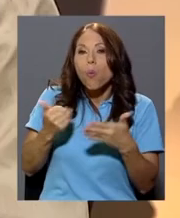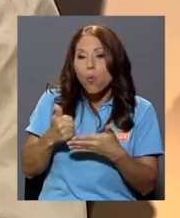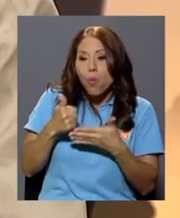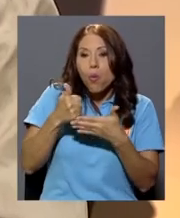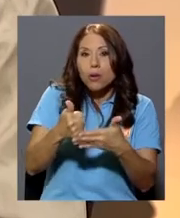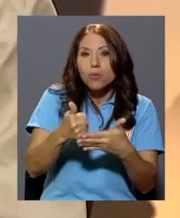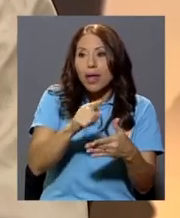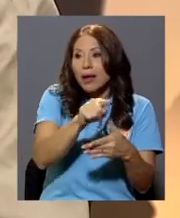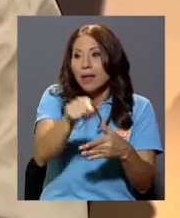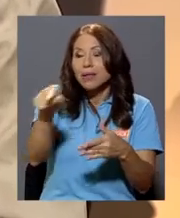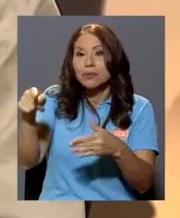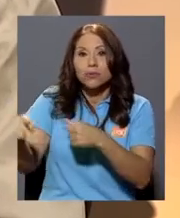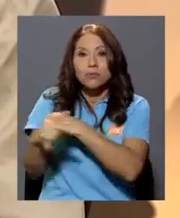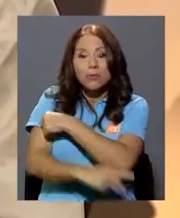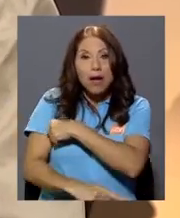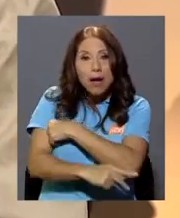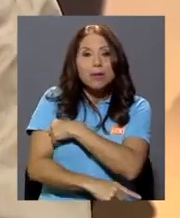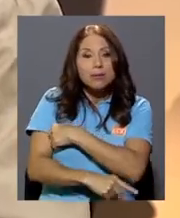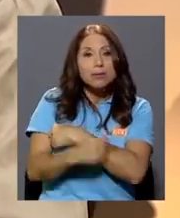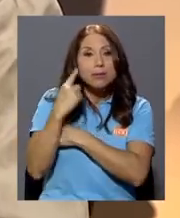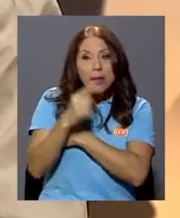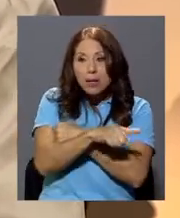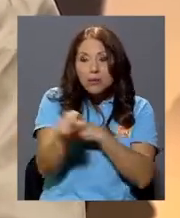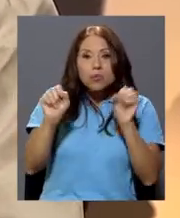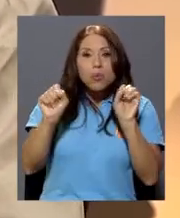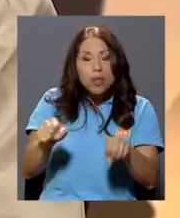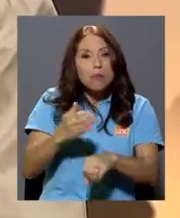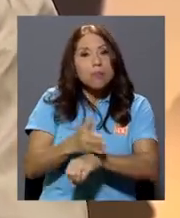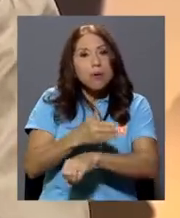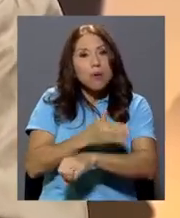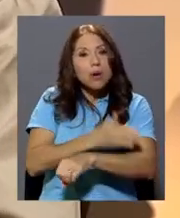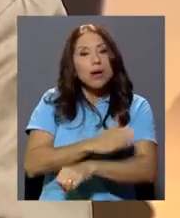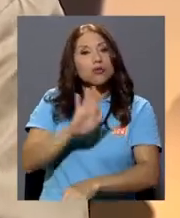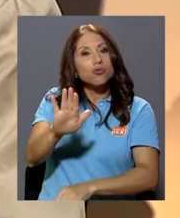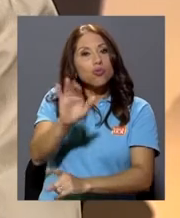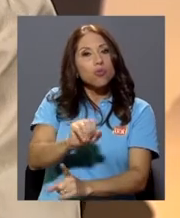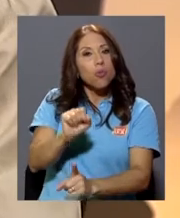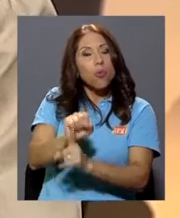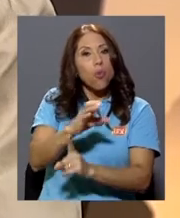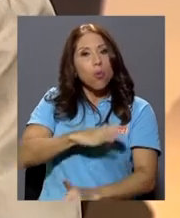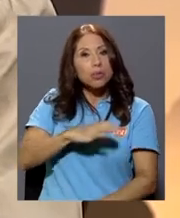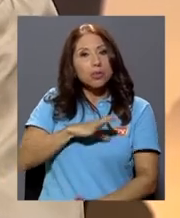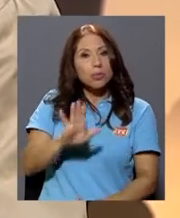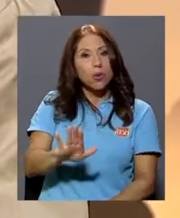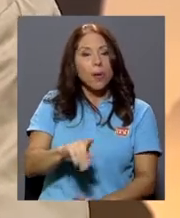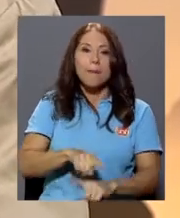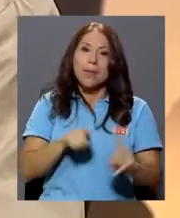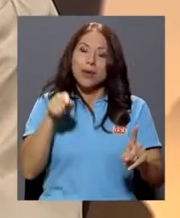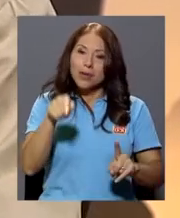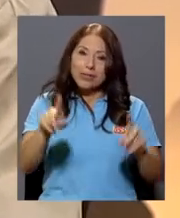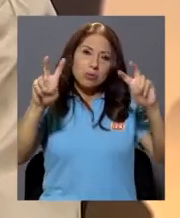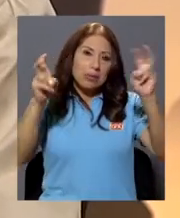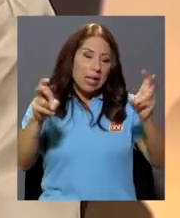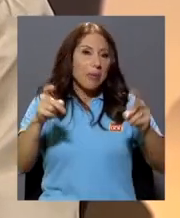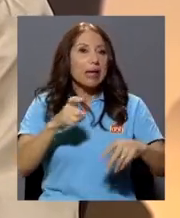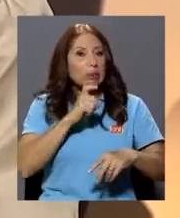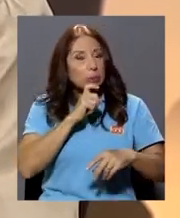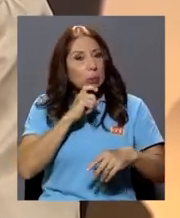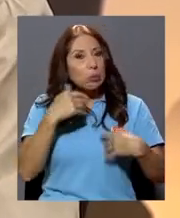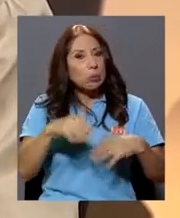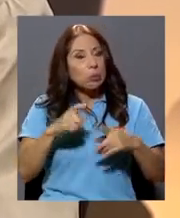a esos países en origen a que puedan mejorar las condiciones, pero eso es otro de los grandes temas, ¿no?